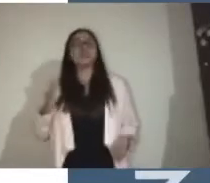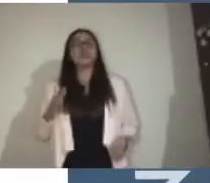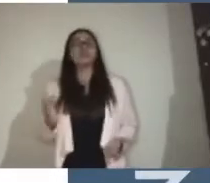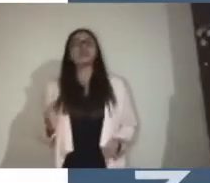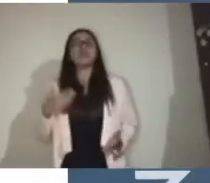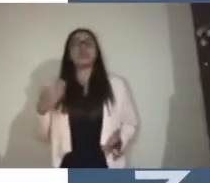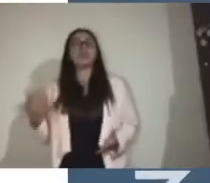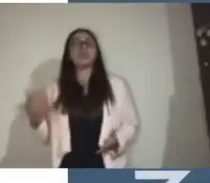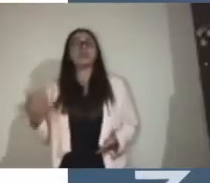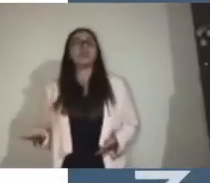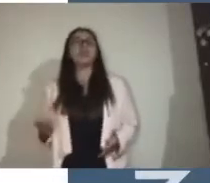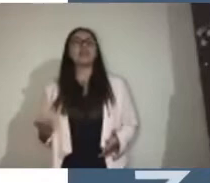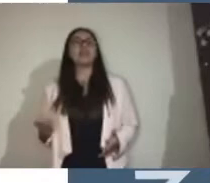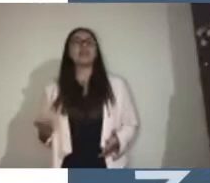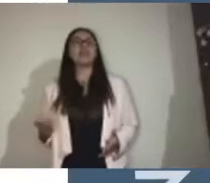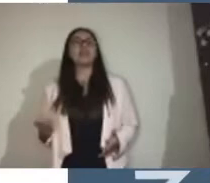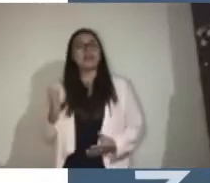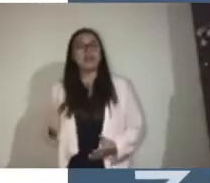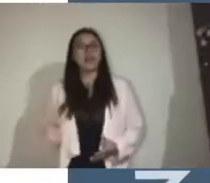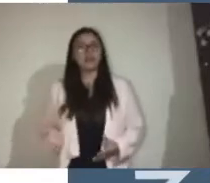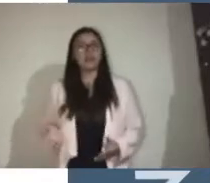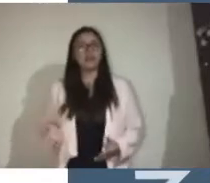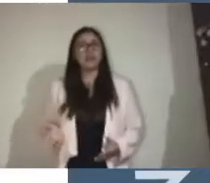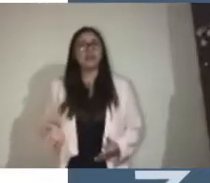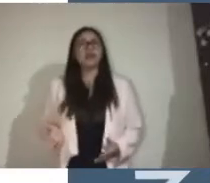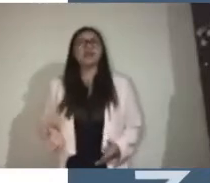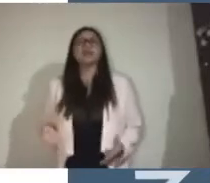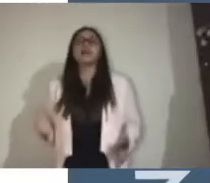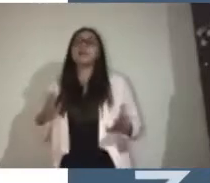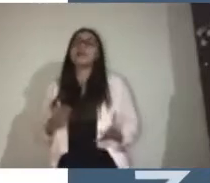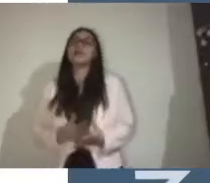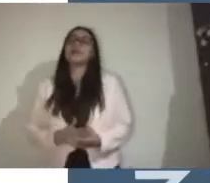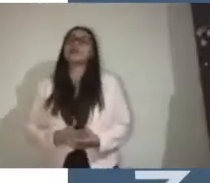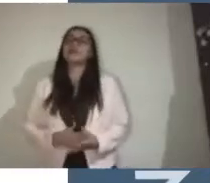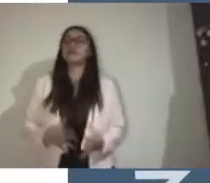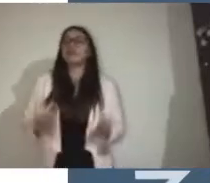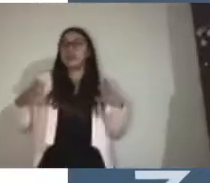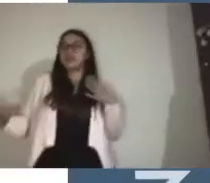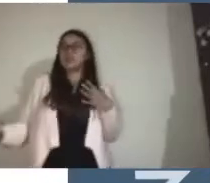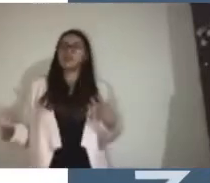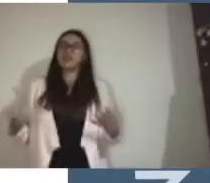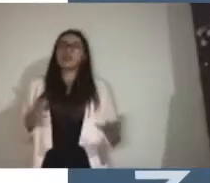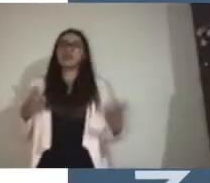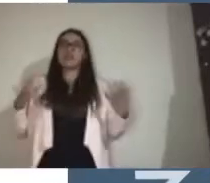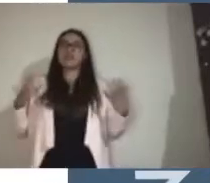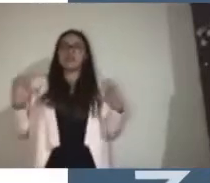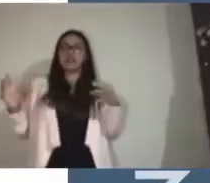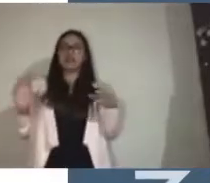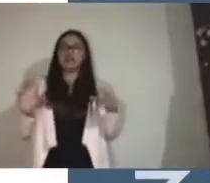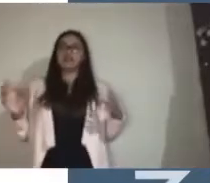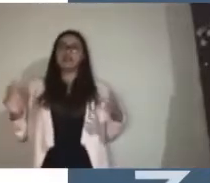esa asociación no se mantiene en el análisis multivariado. También ellos relacionan